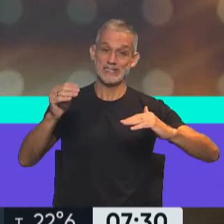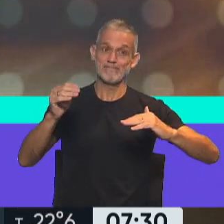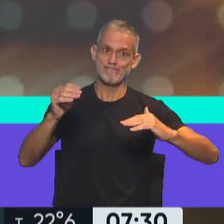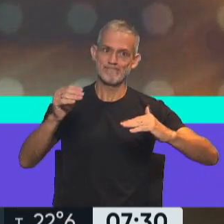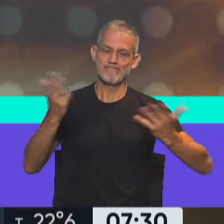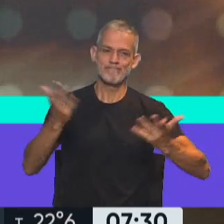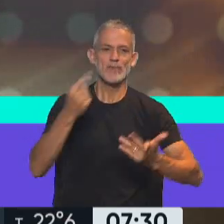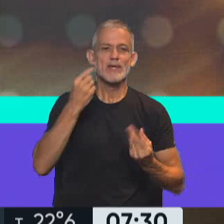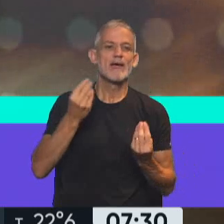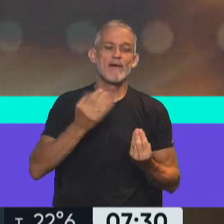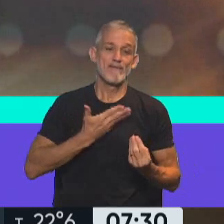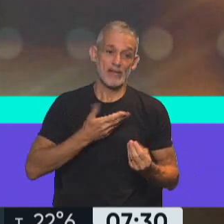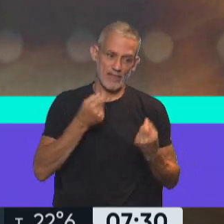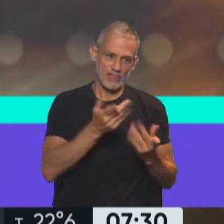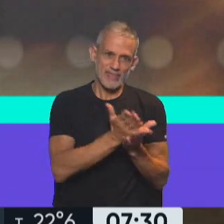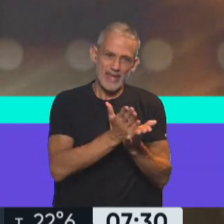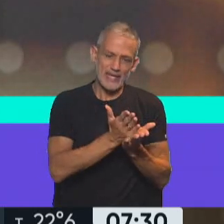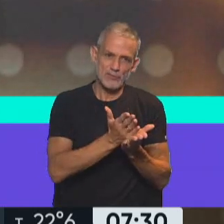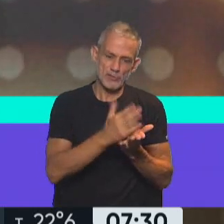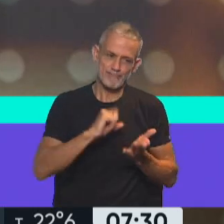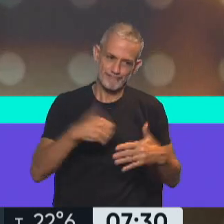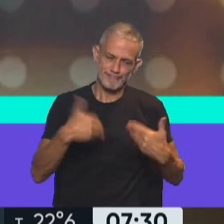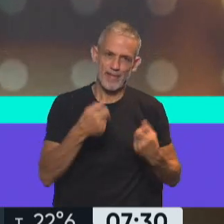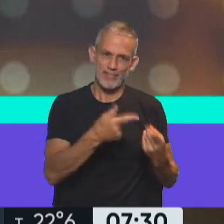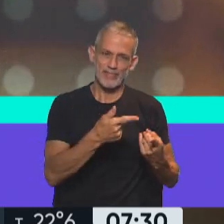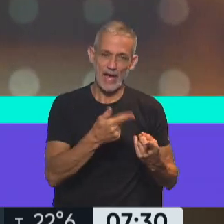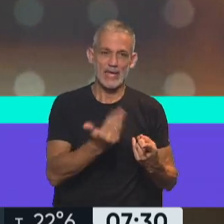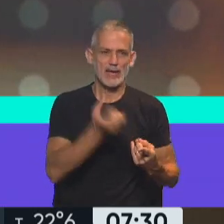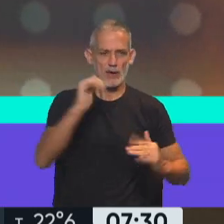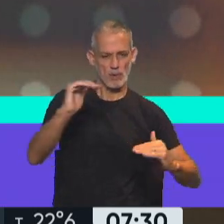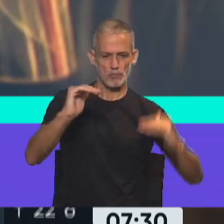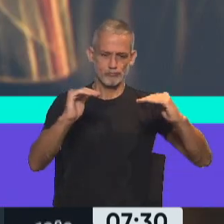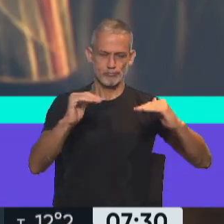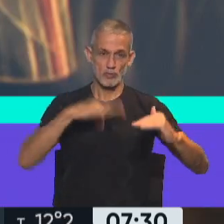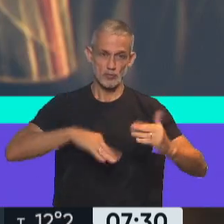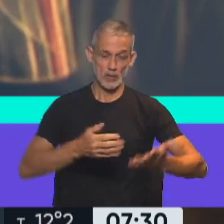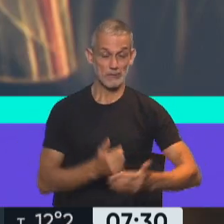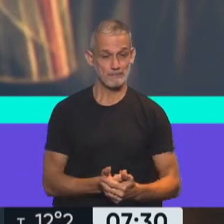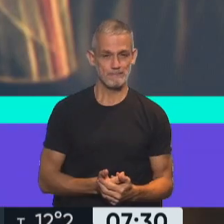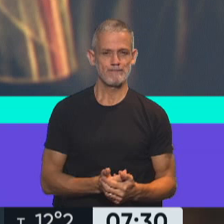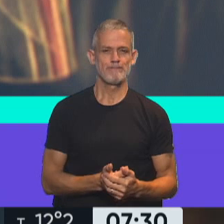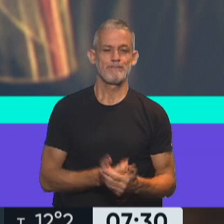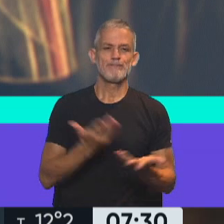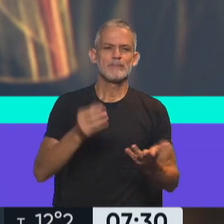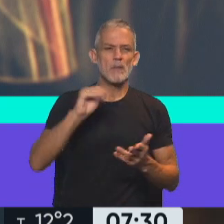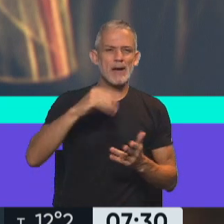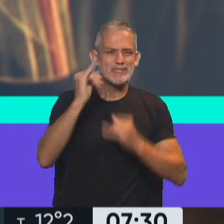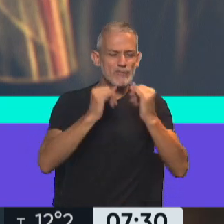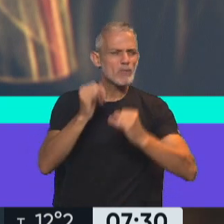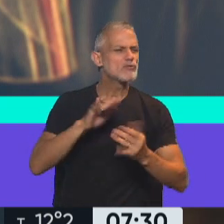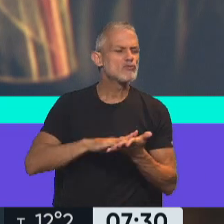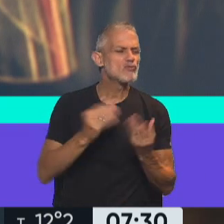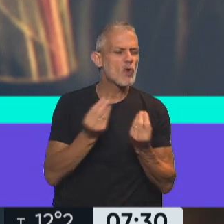no solo sumar derechos a este sector, sino también sí, no, claro. que recupere en algún momento. Totalmente. Bueno, más información que tiene que ver